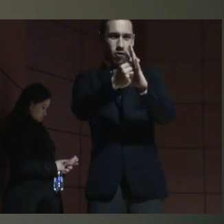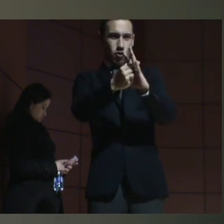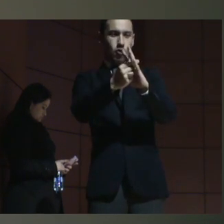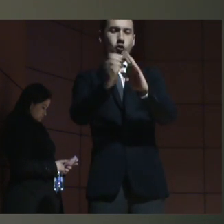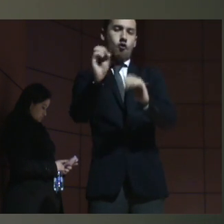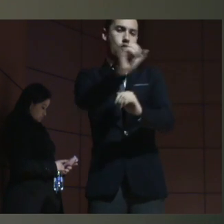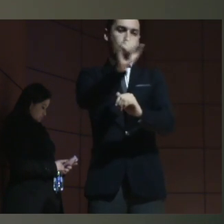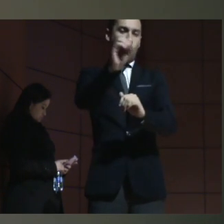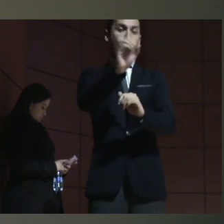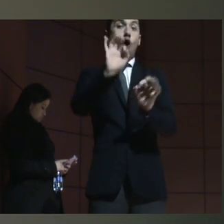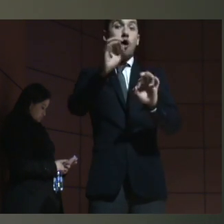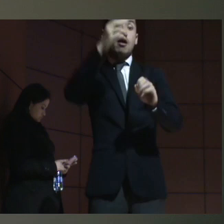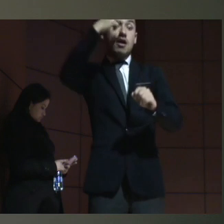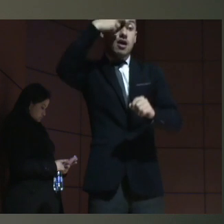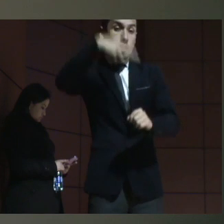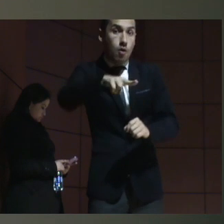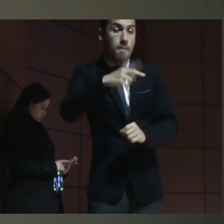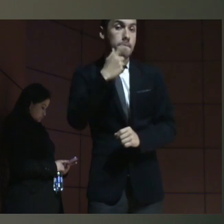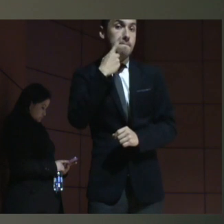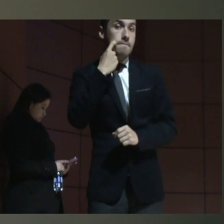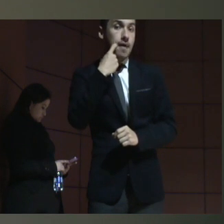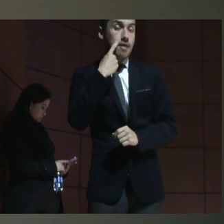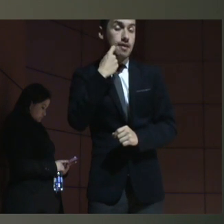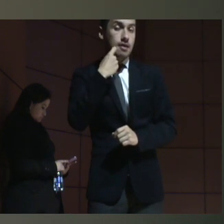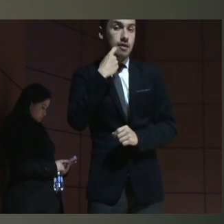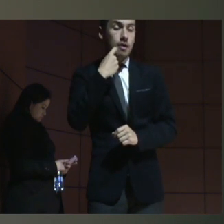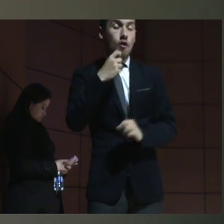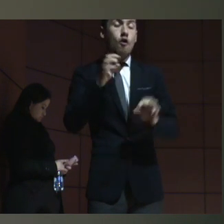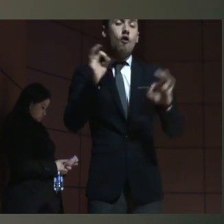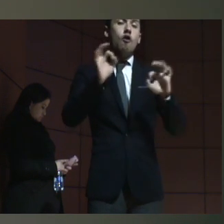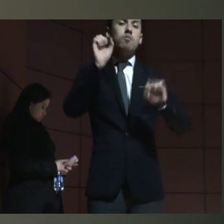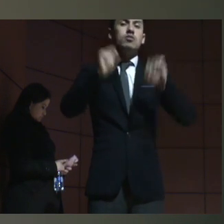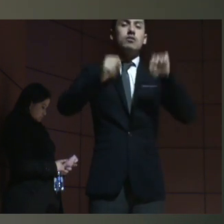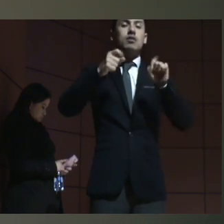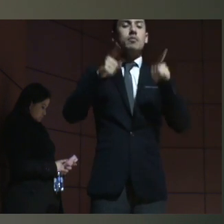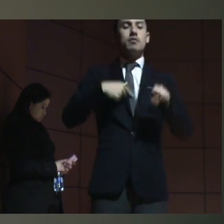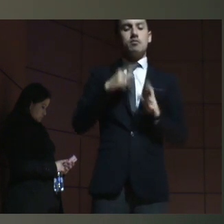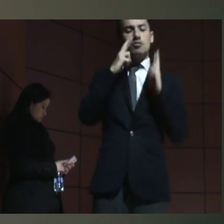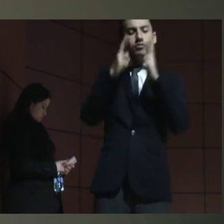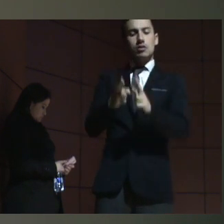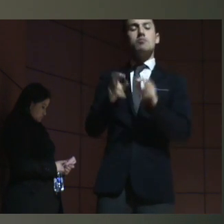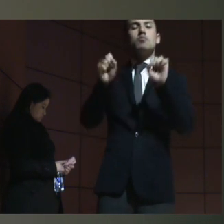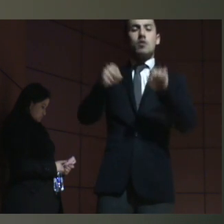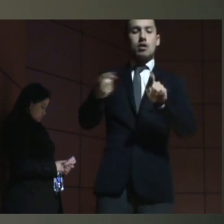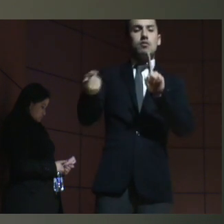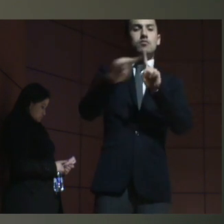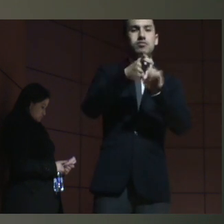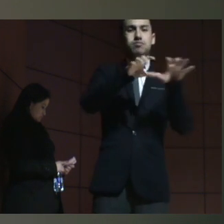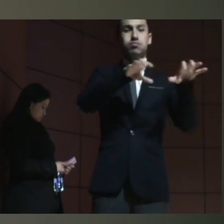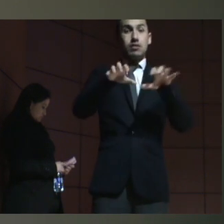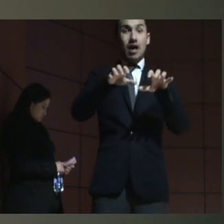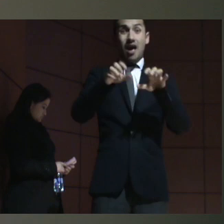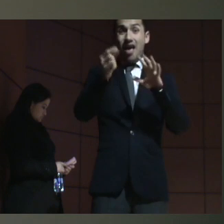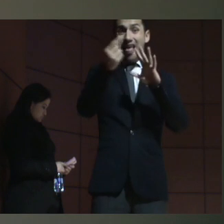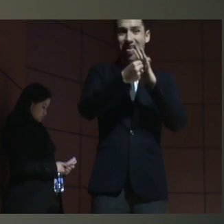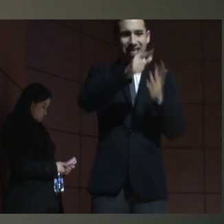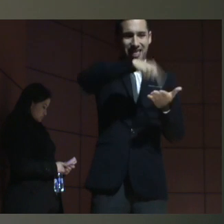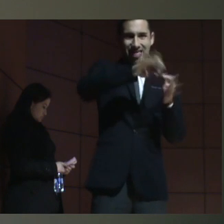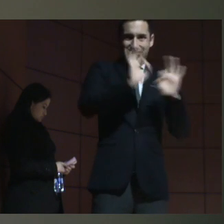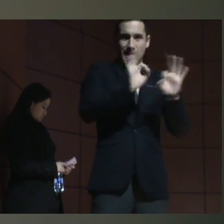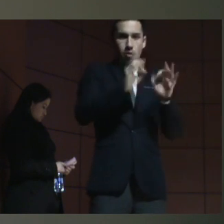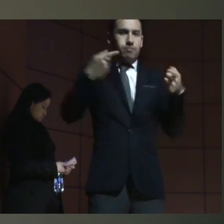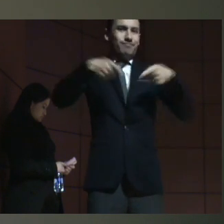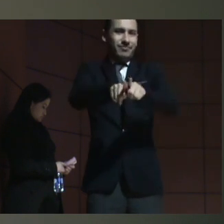esposo y como padre o también le da la posibilidad de reconocer si hay una unión marital de hecho formado por una